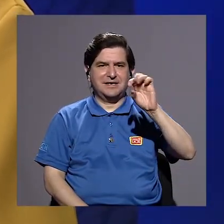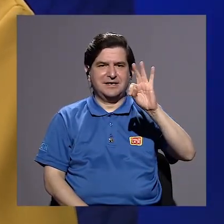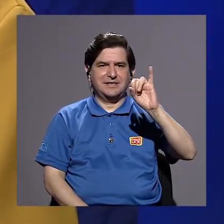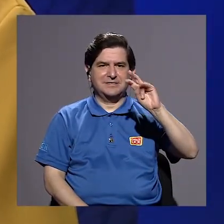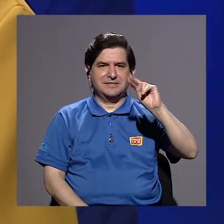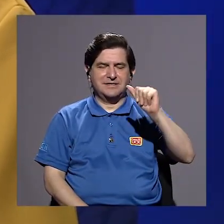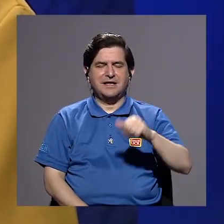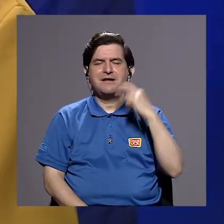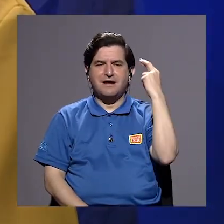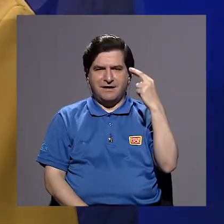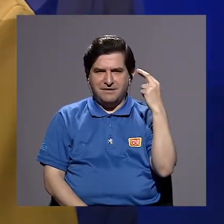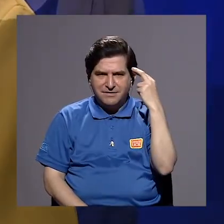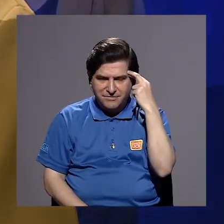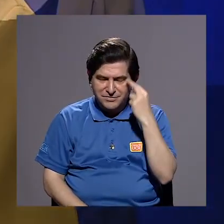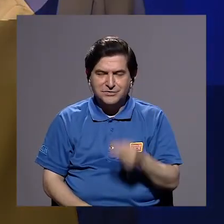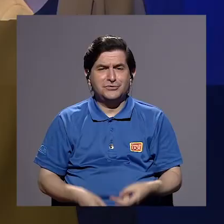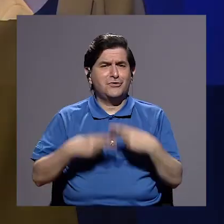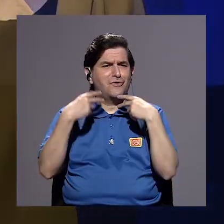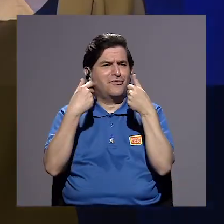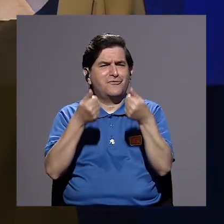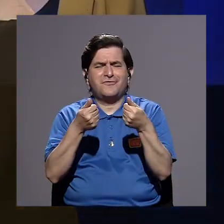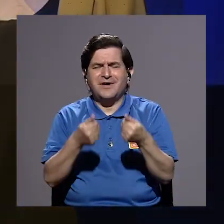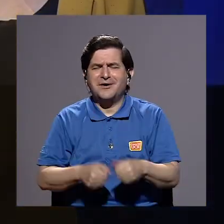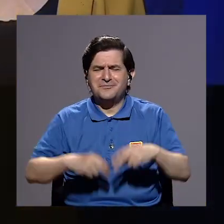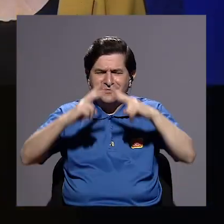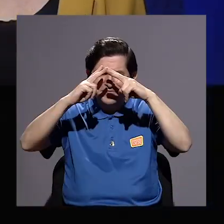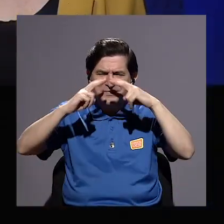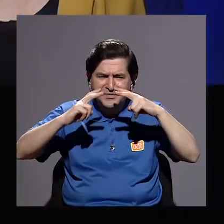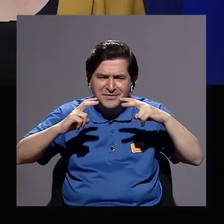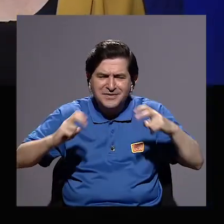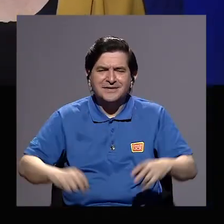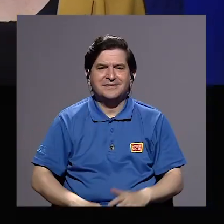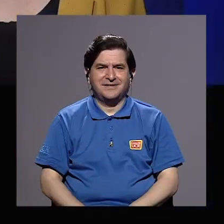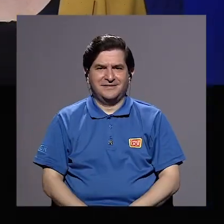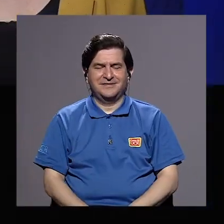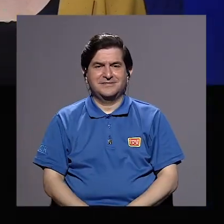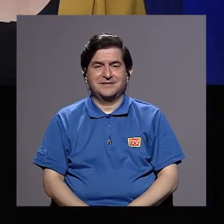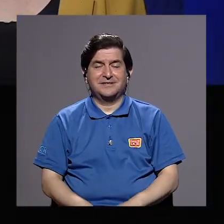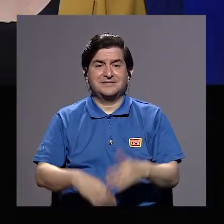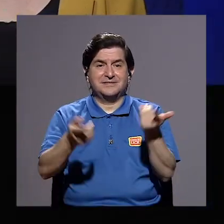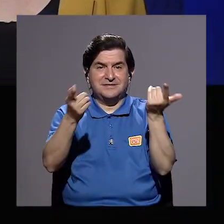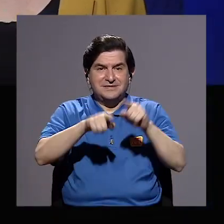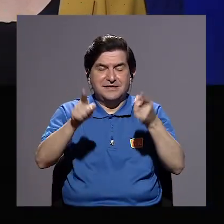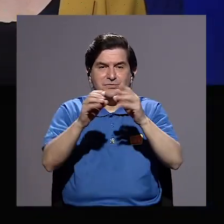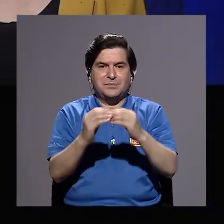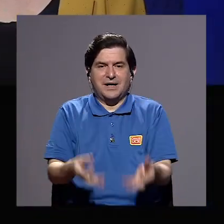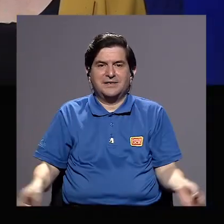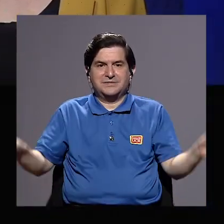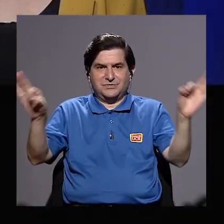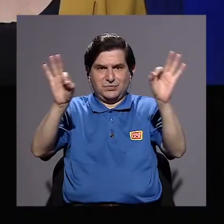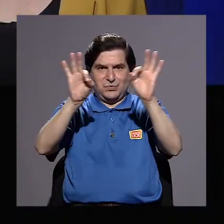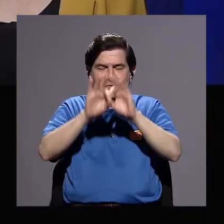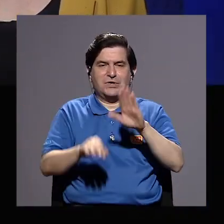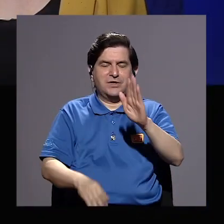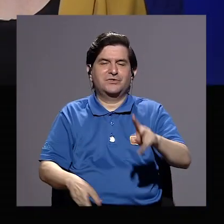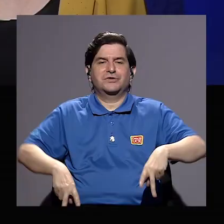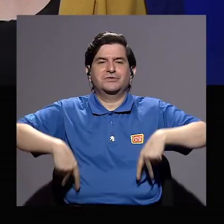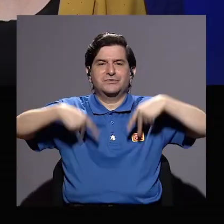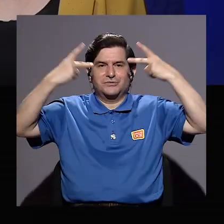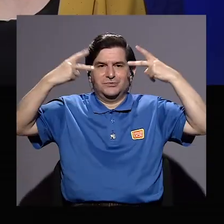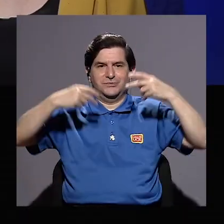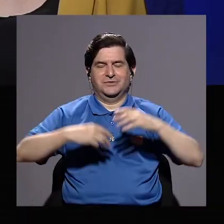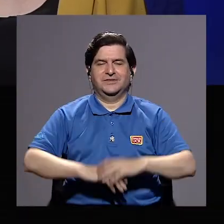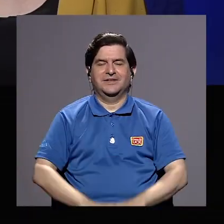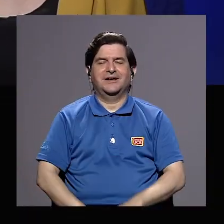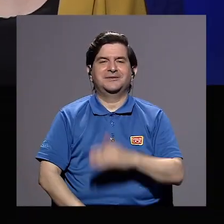estas reflexiones, por este rapidísimo repaso por algunos de los acontecimientos más relevantes de su